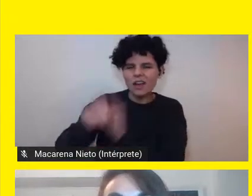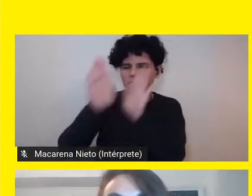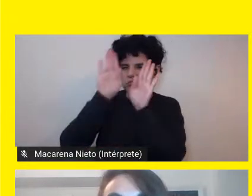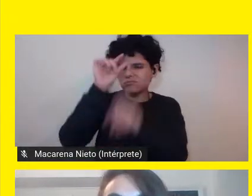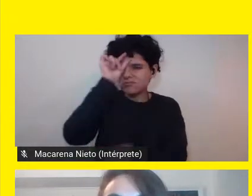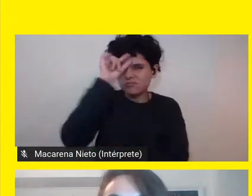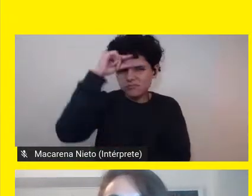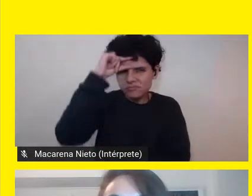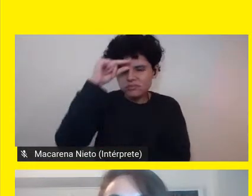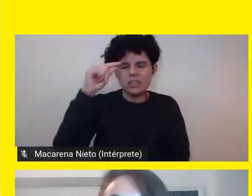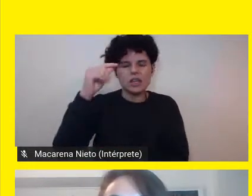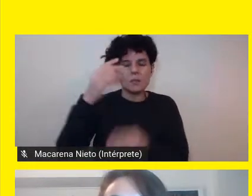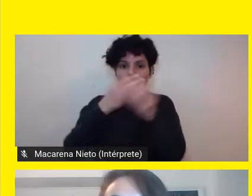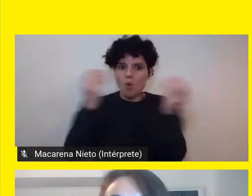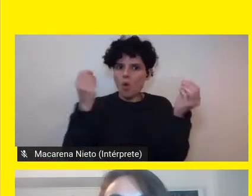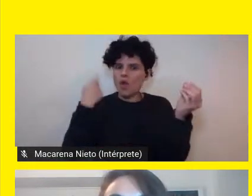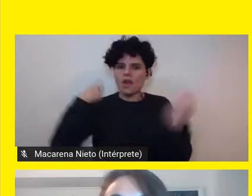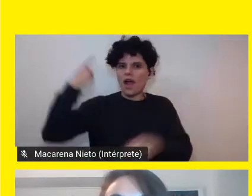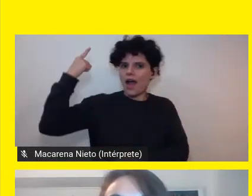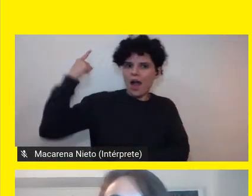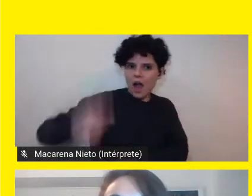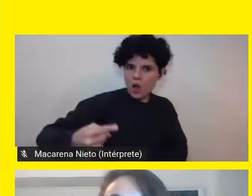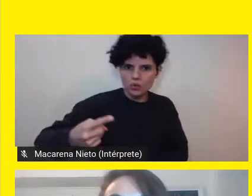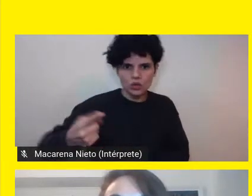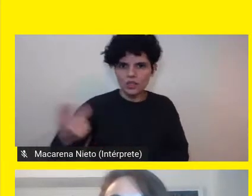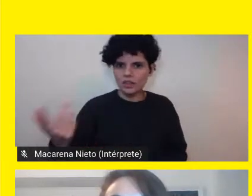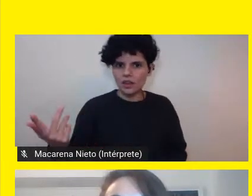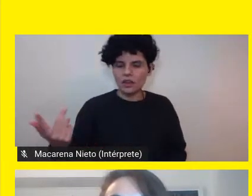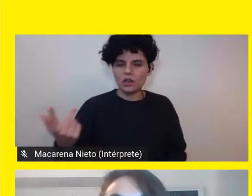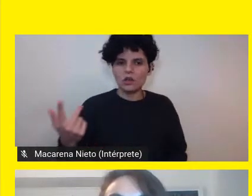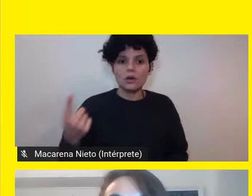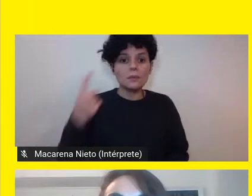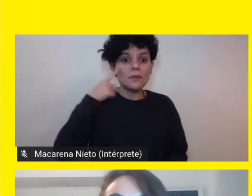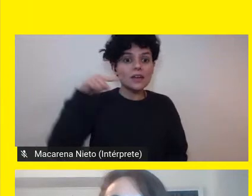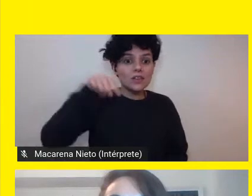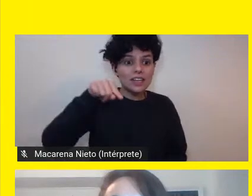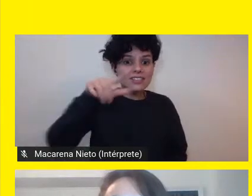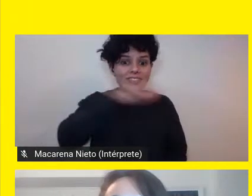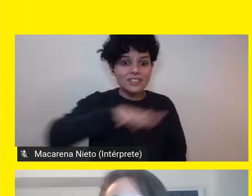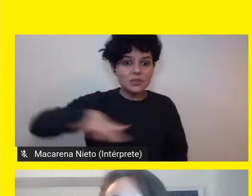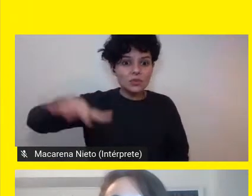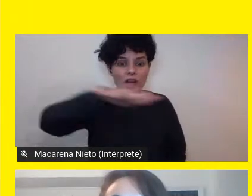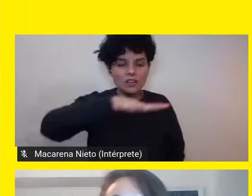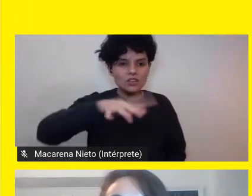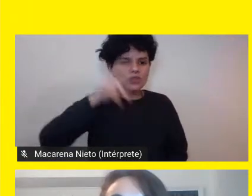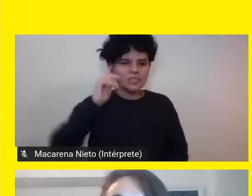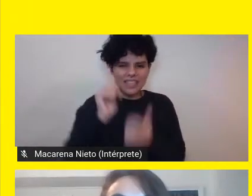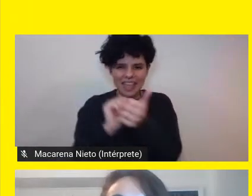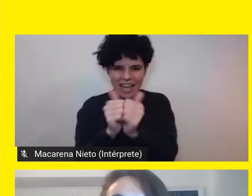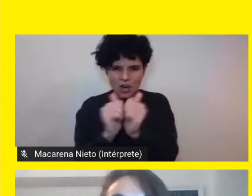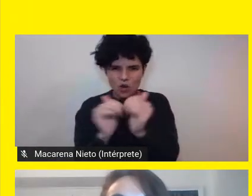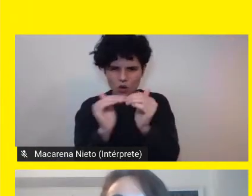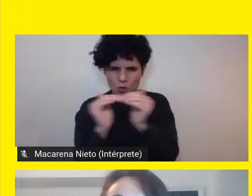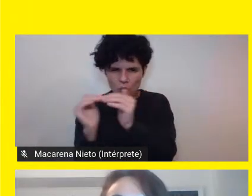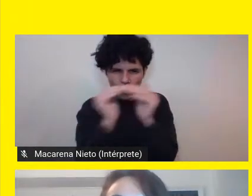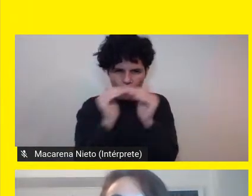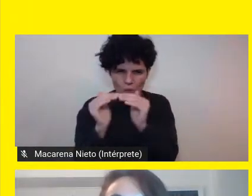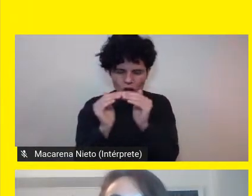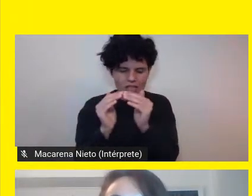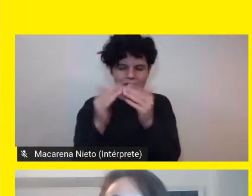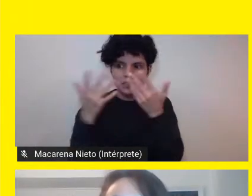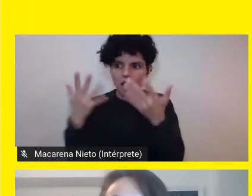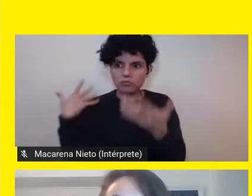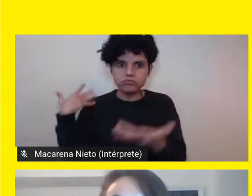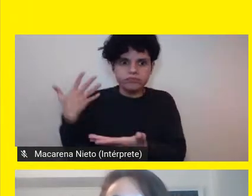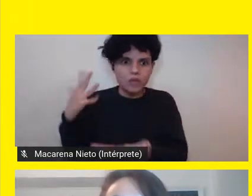tan autoritario como el que tenemos. Pero en ese contexto creo que la paridad de género que logramos para el